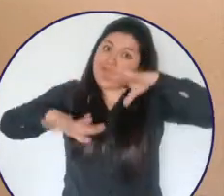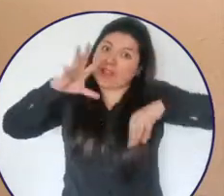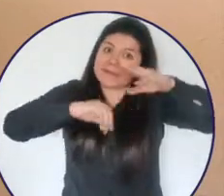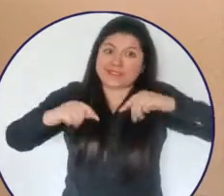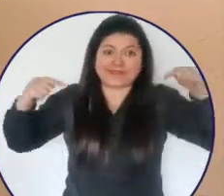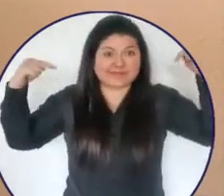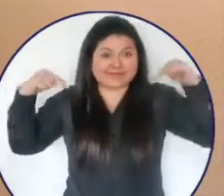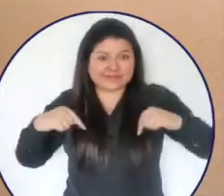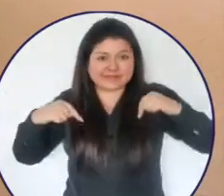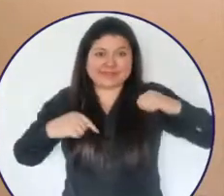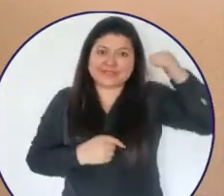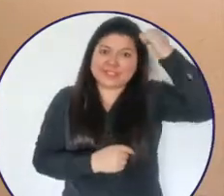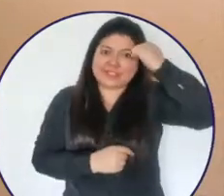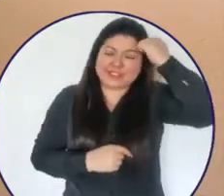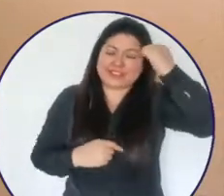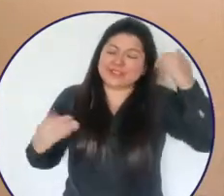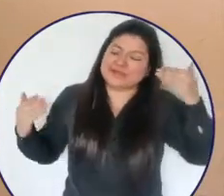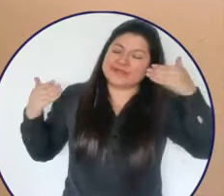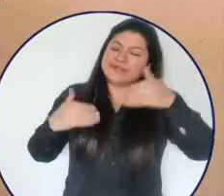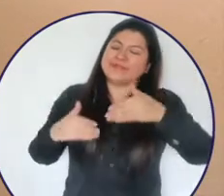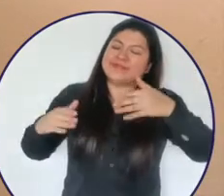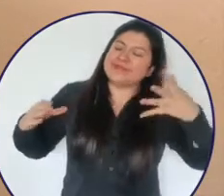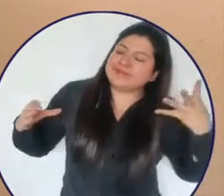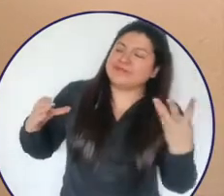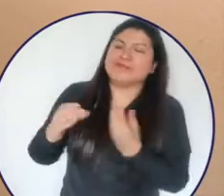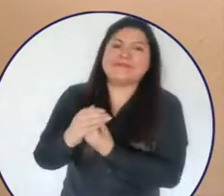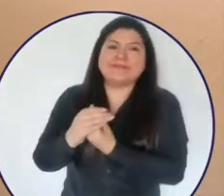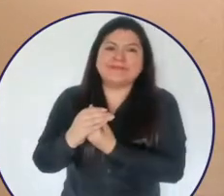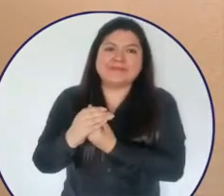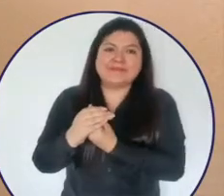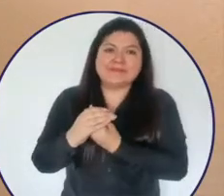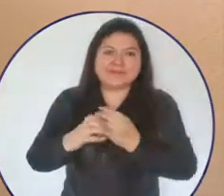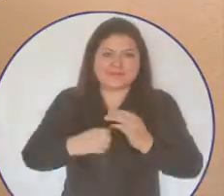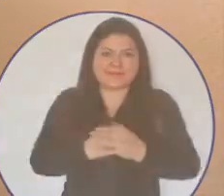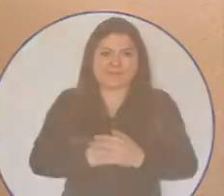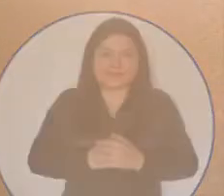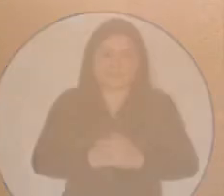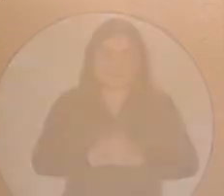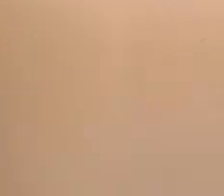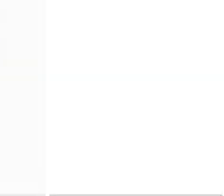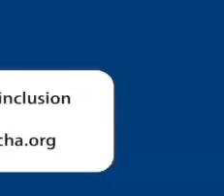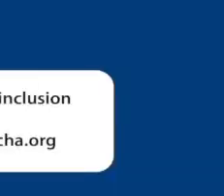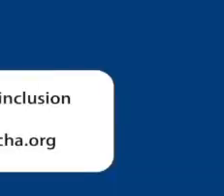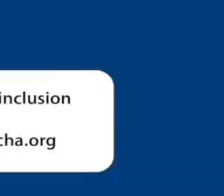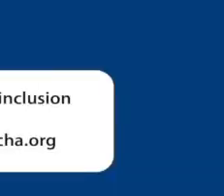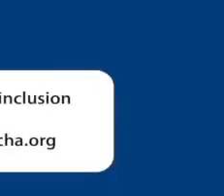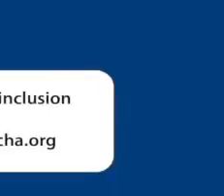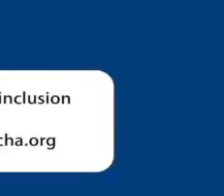culturas inclusivas y a continuar aprendiendo aquí en Maestros por la Inclusión.